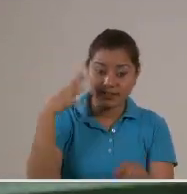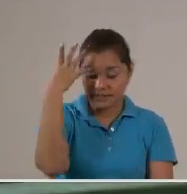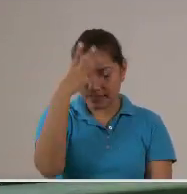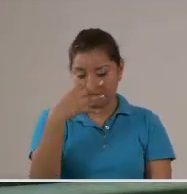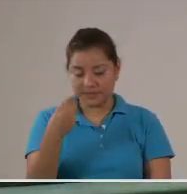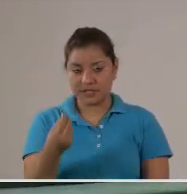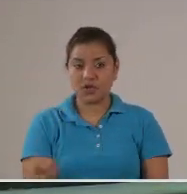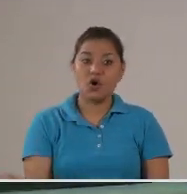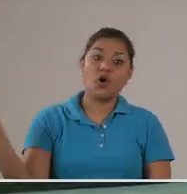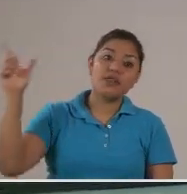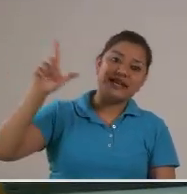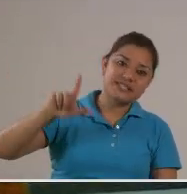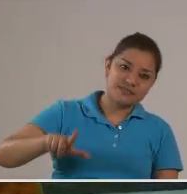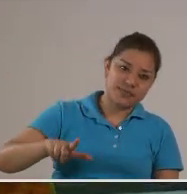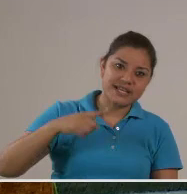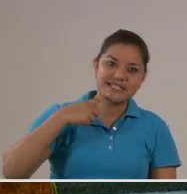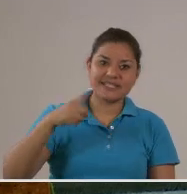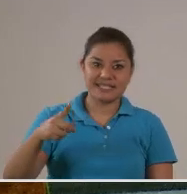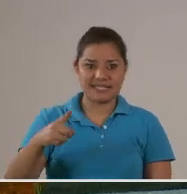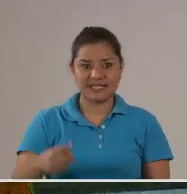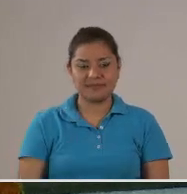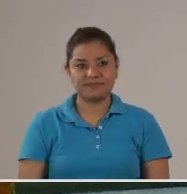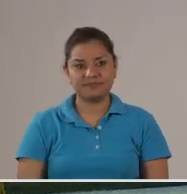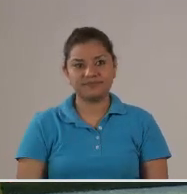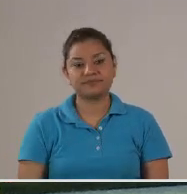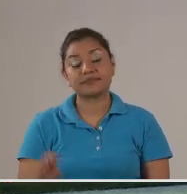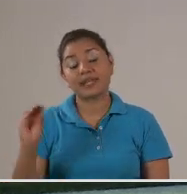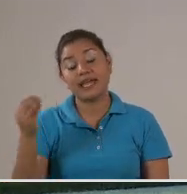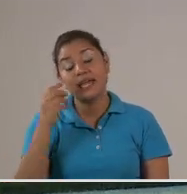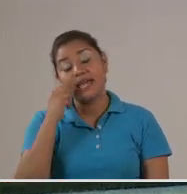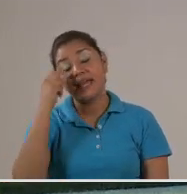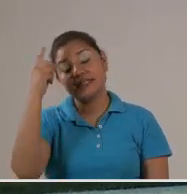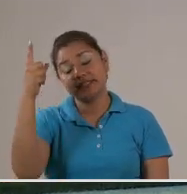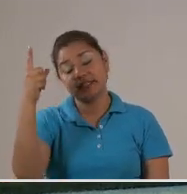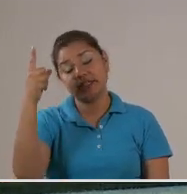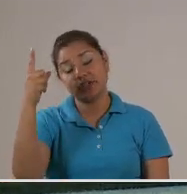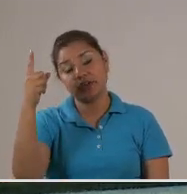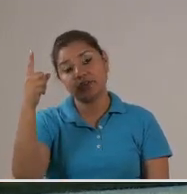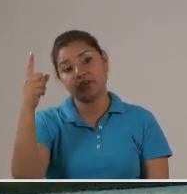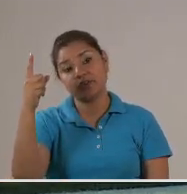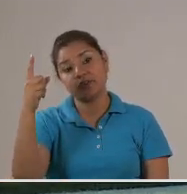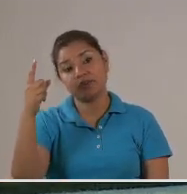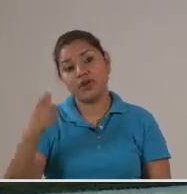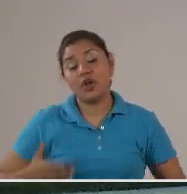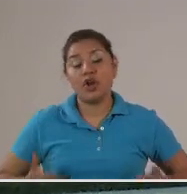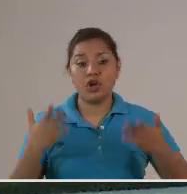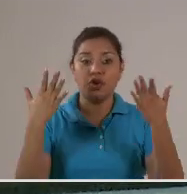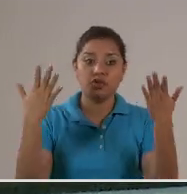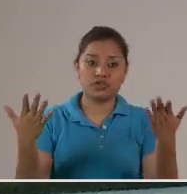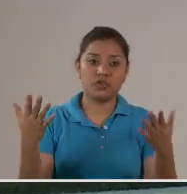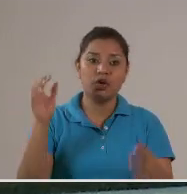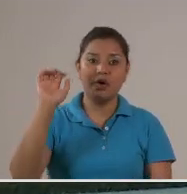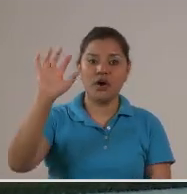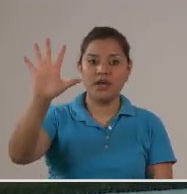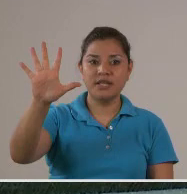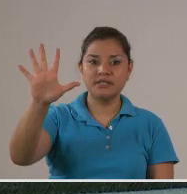luego más adelante dice que el señor dejó cinco ministerios